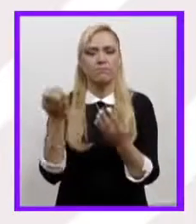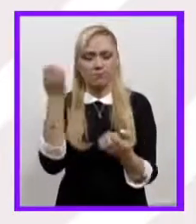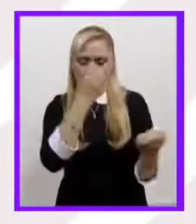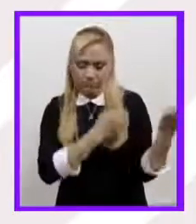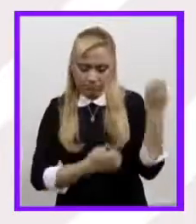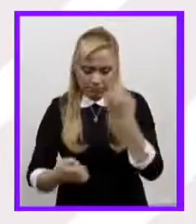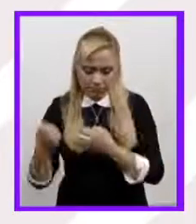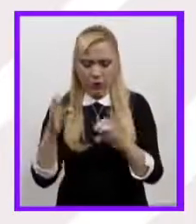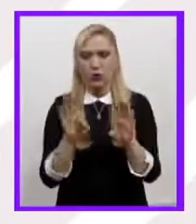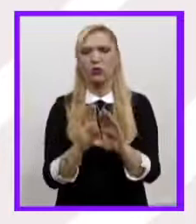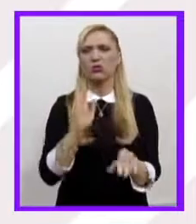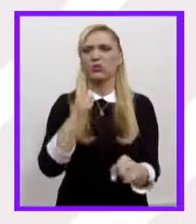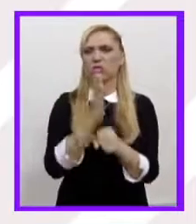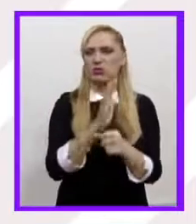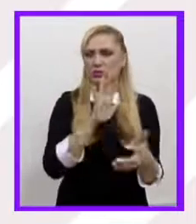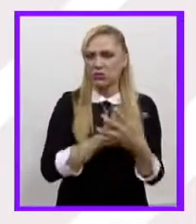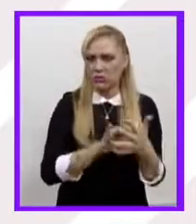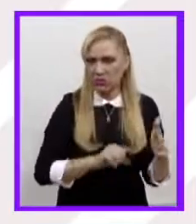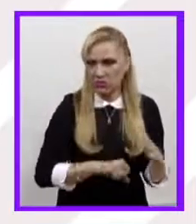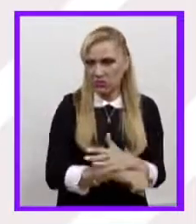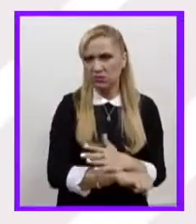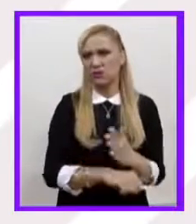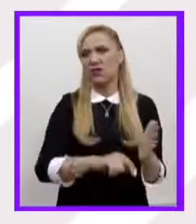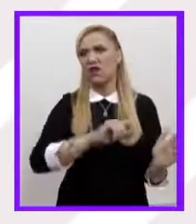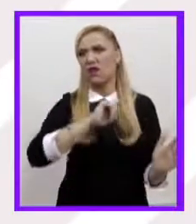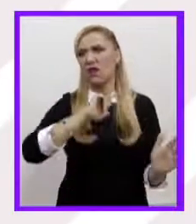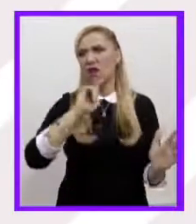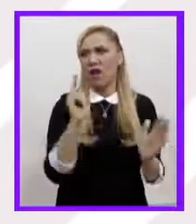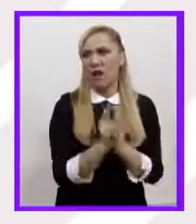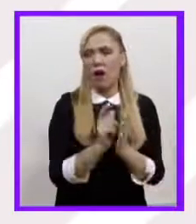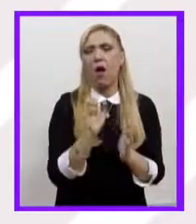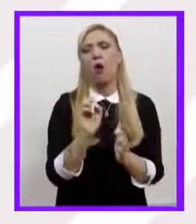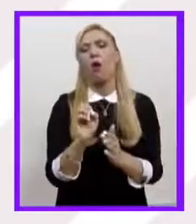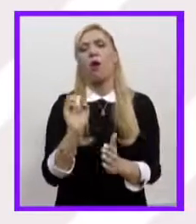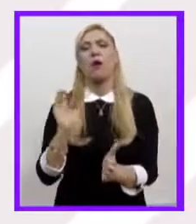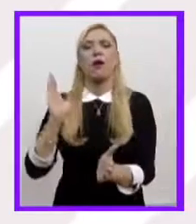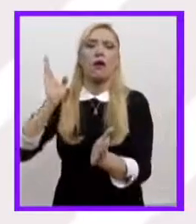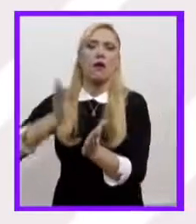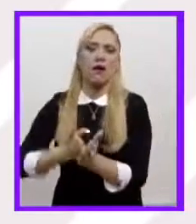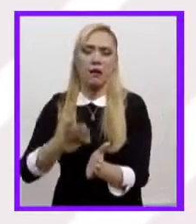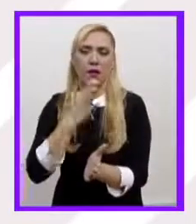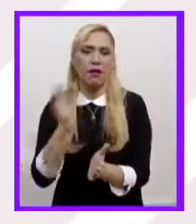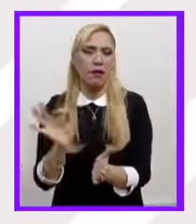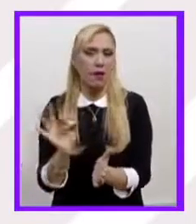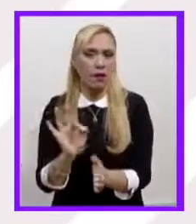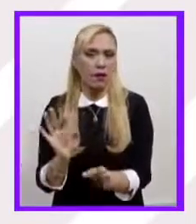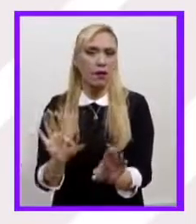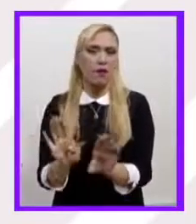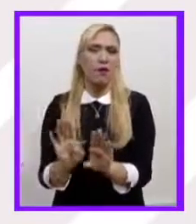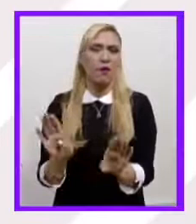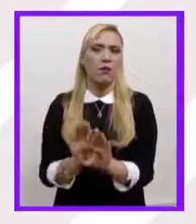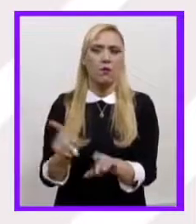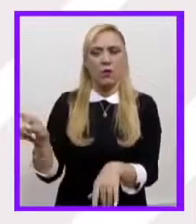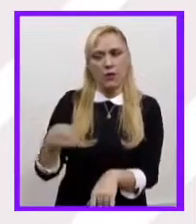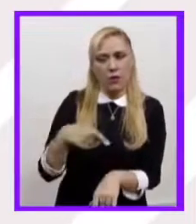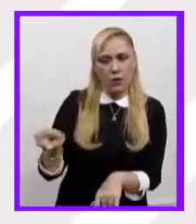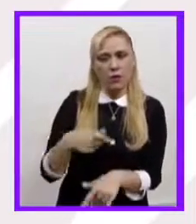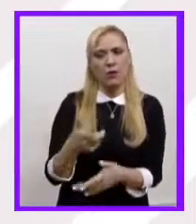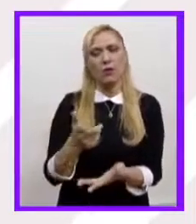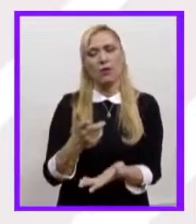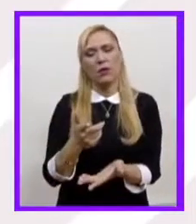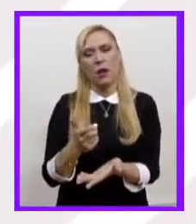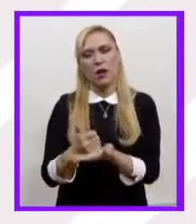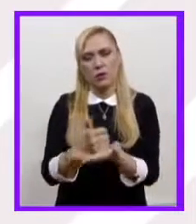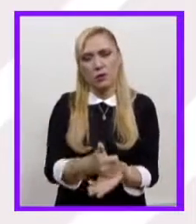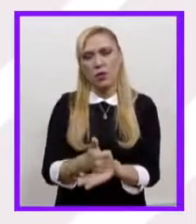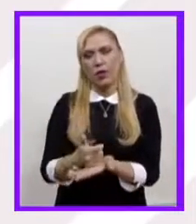análisis sobre el punitivismo, sobre la sanción administrativa, y eso es lo que ahorita Lucía nos explicará, si podemos hablar de punitivismo también